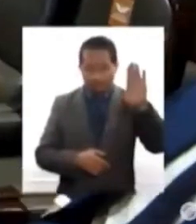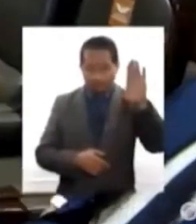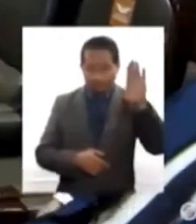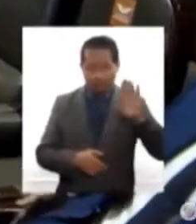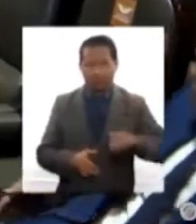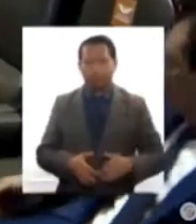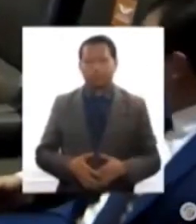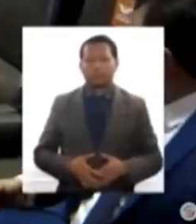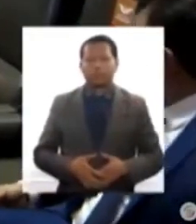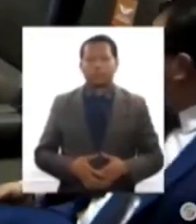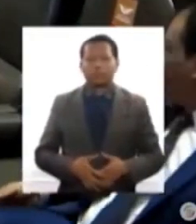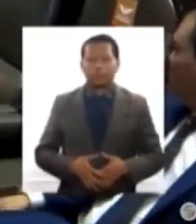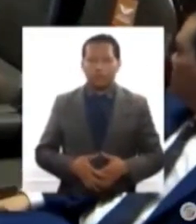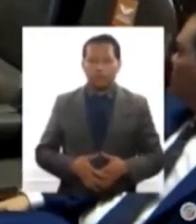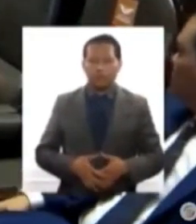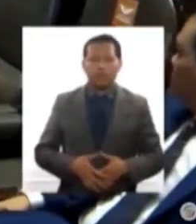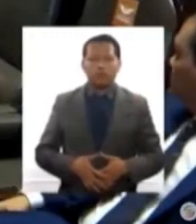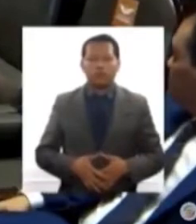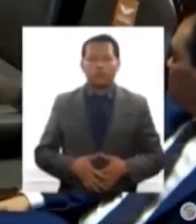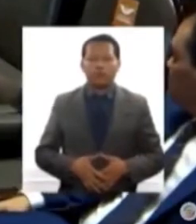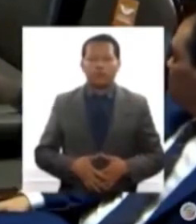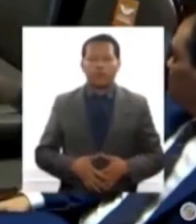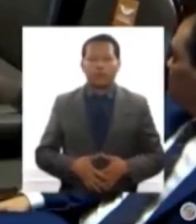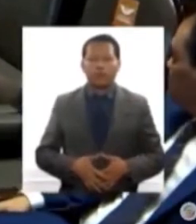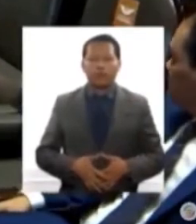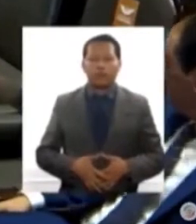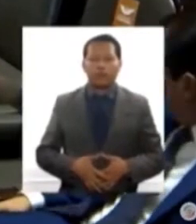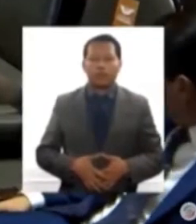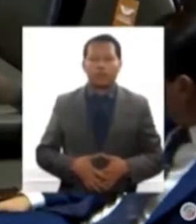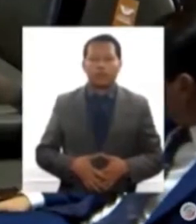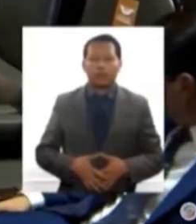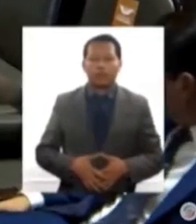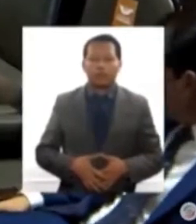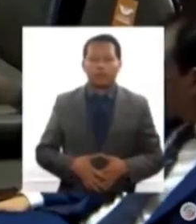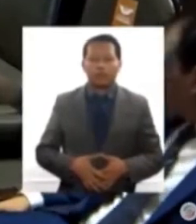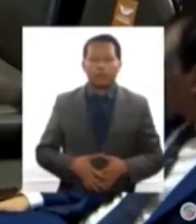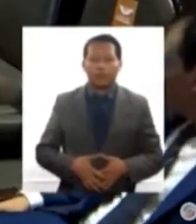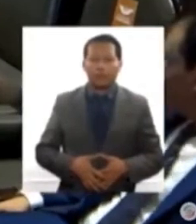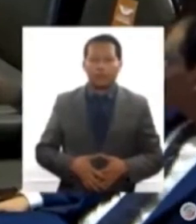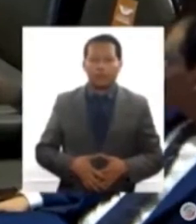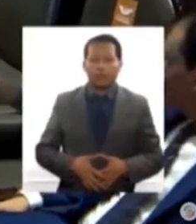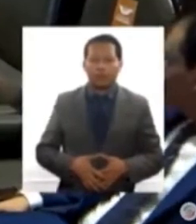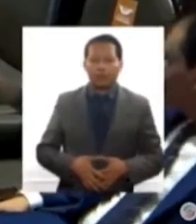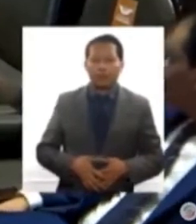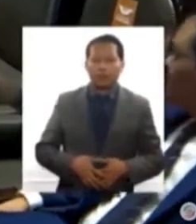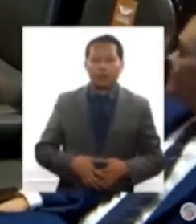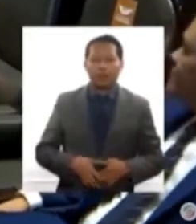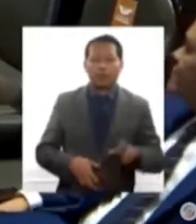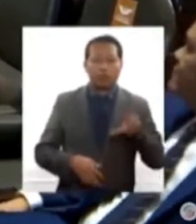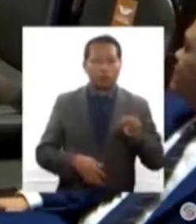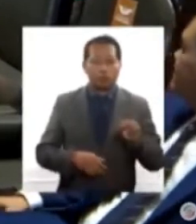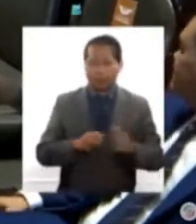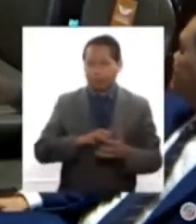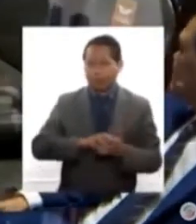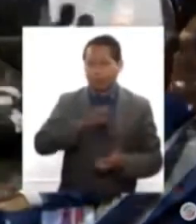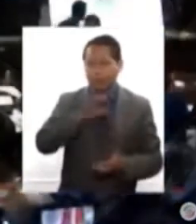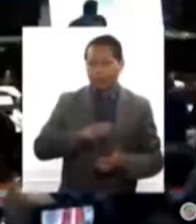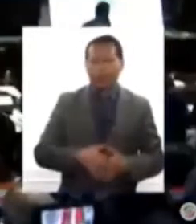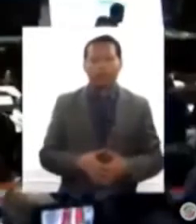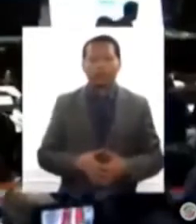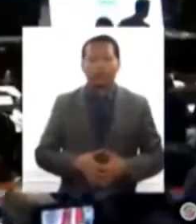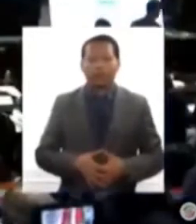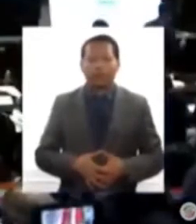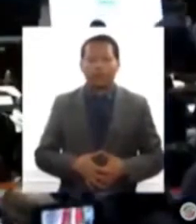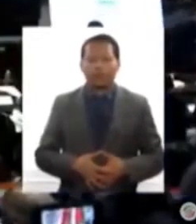ha manifestado ningún caso de censura, de represión, de coacción de ningún tipo para ninguna senadora, para